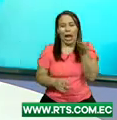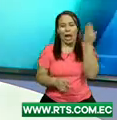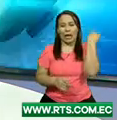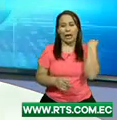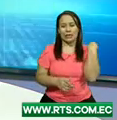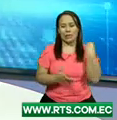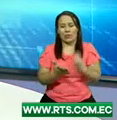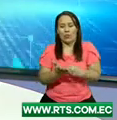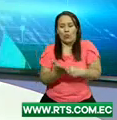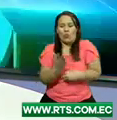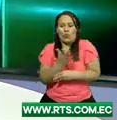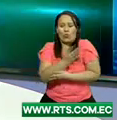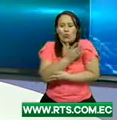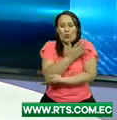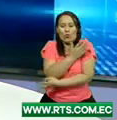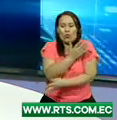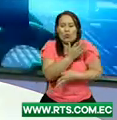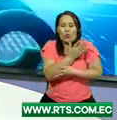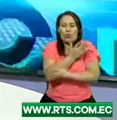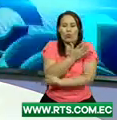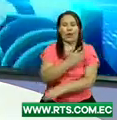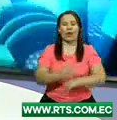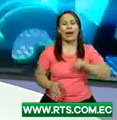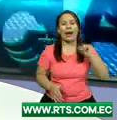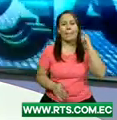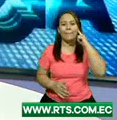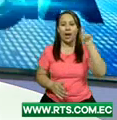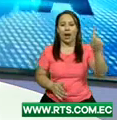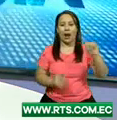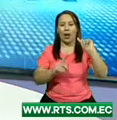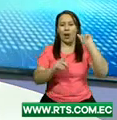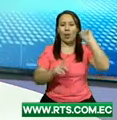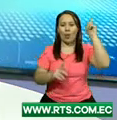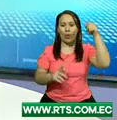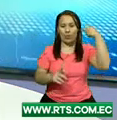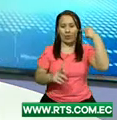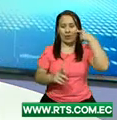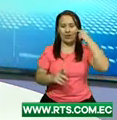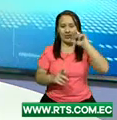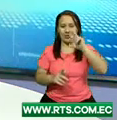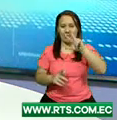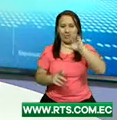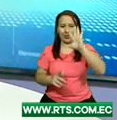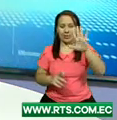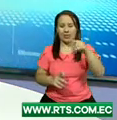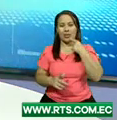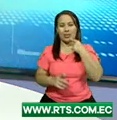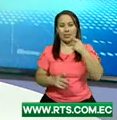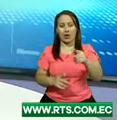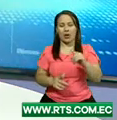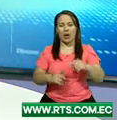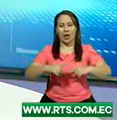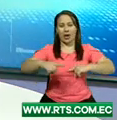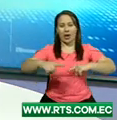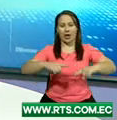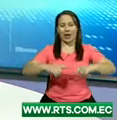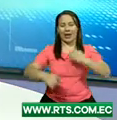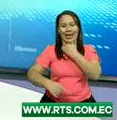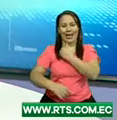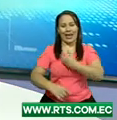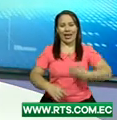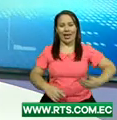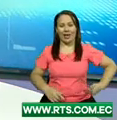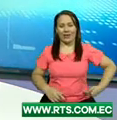régimen en los años 2012 y 2014 esto según el testimonio anticipado de jose santos ex el